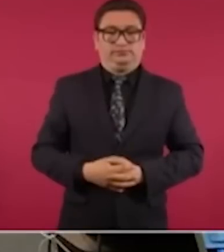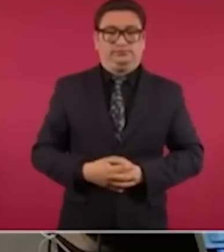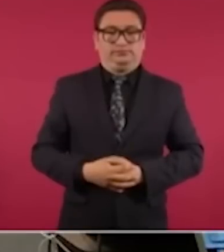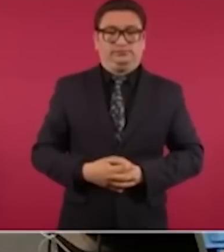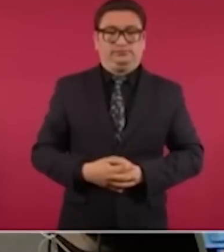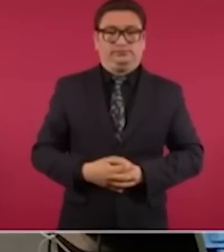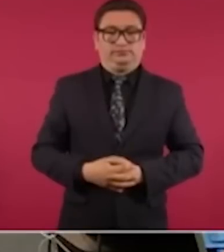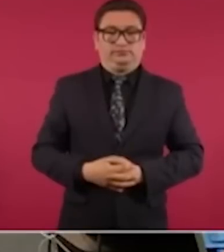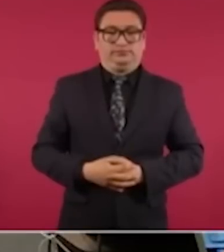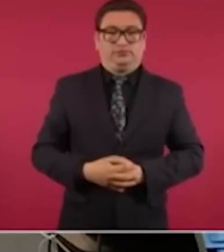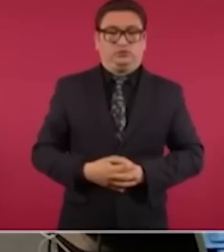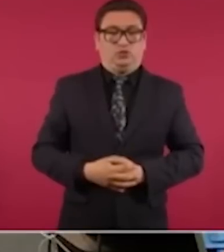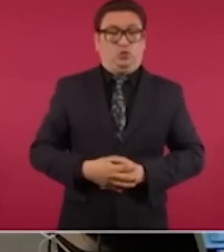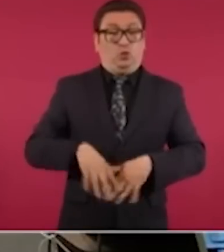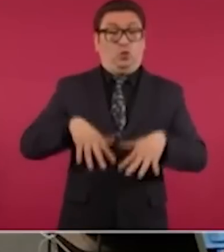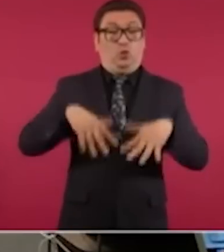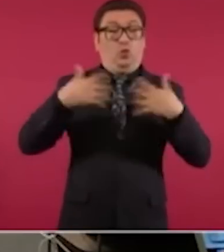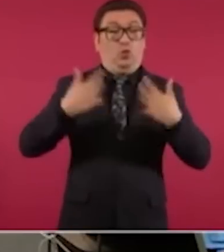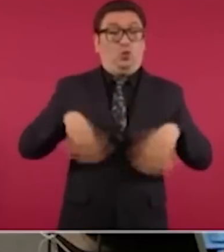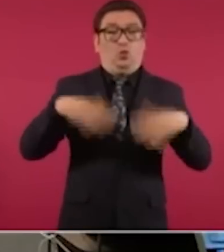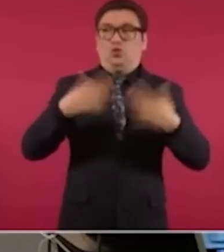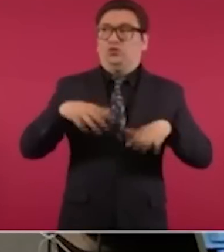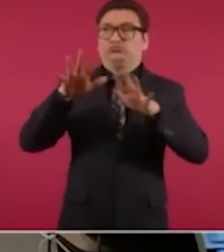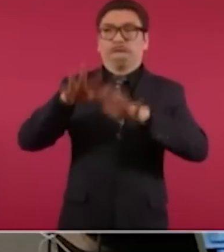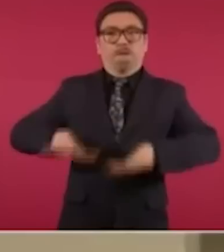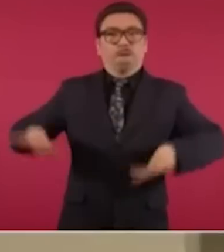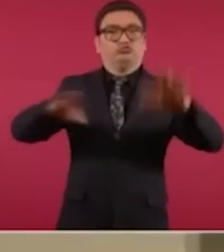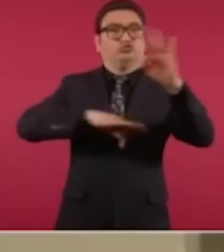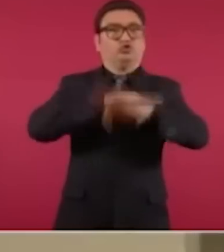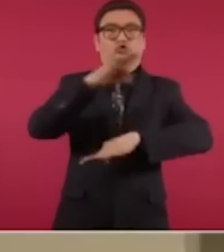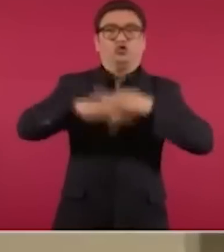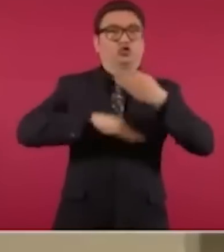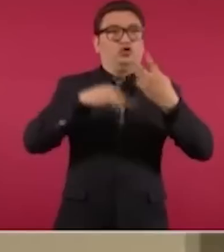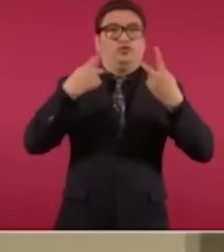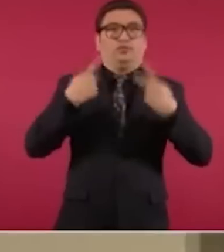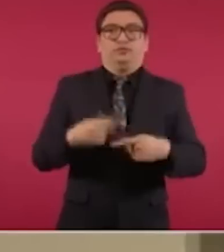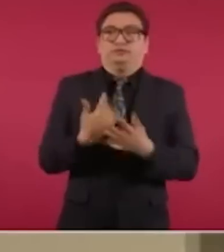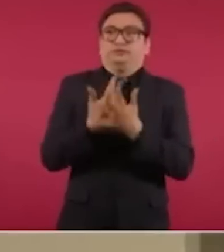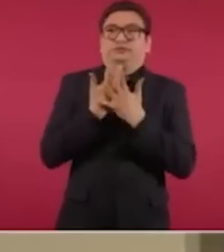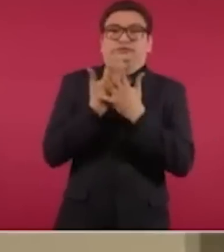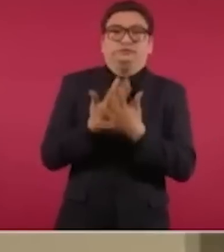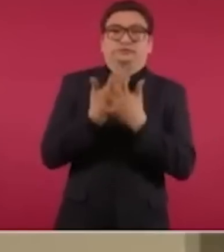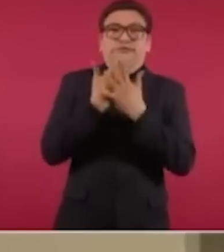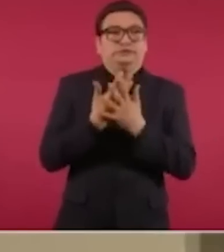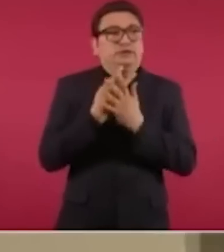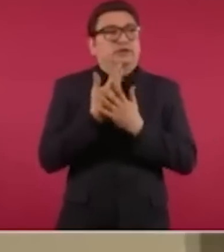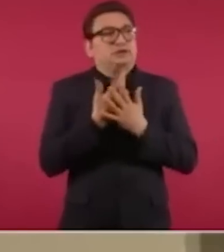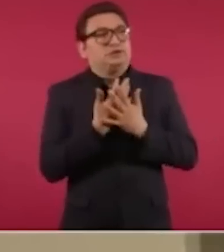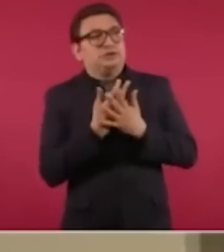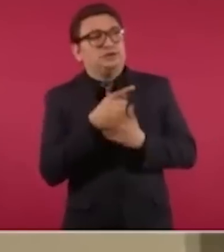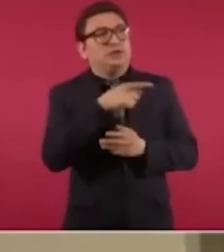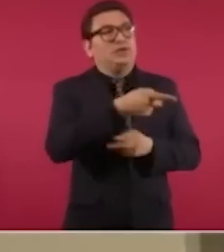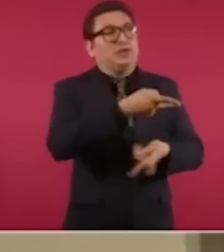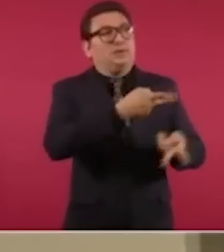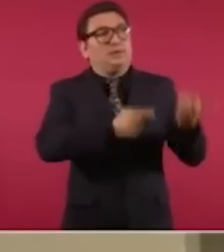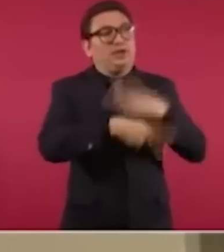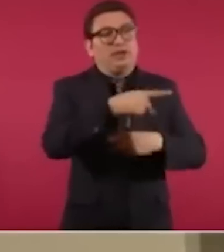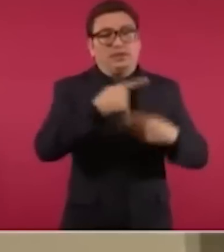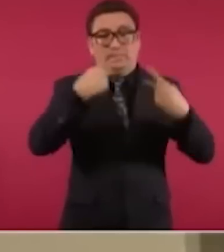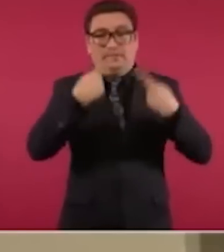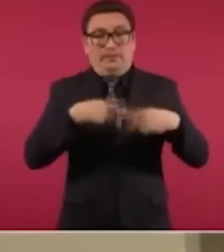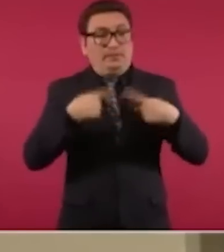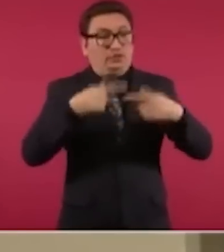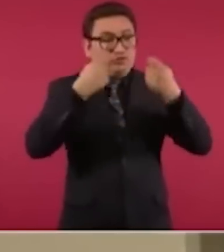grande era la impaciencia de la gente por ver volver a los emisarios con la camisa que